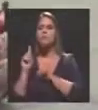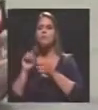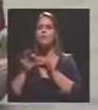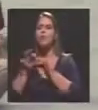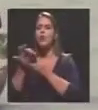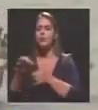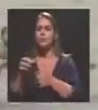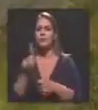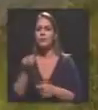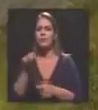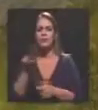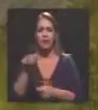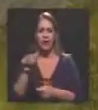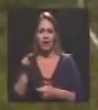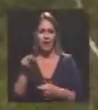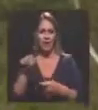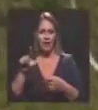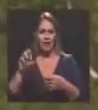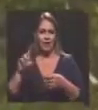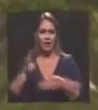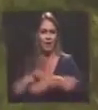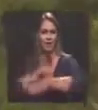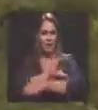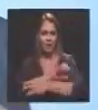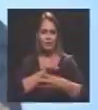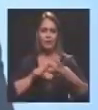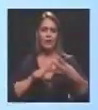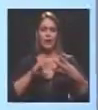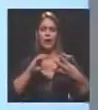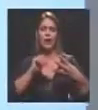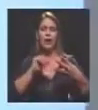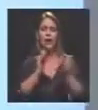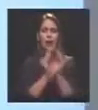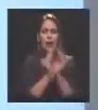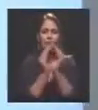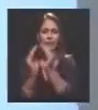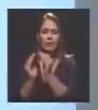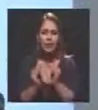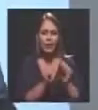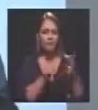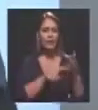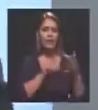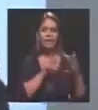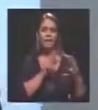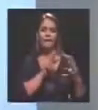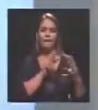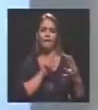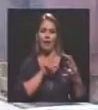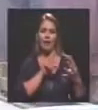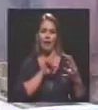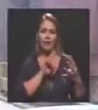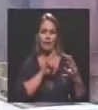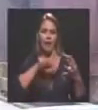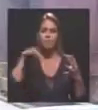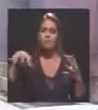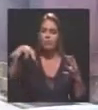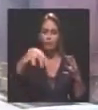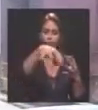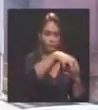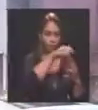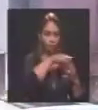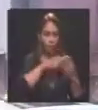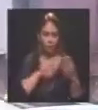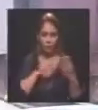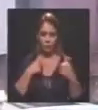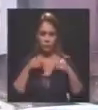fueron Sabana Larga, Caucasia, Valdivia y Cáceres. La preocupación principal de los delegados es que EPM, al parecer, aún